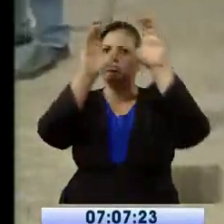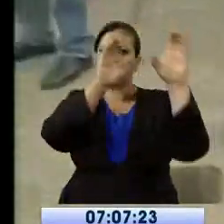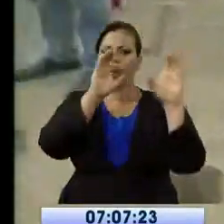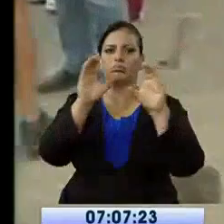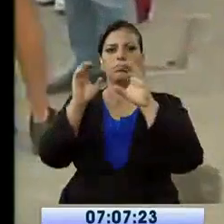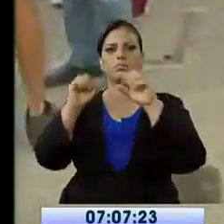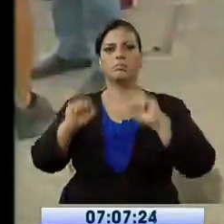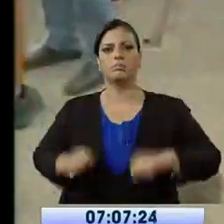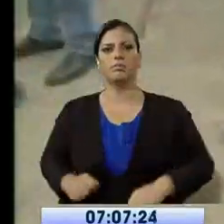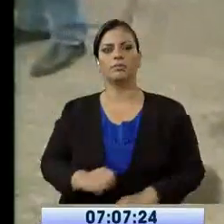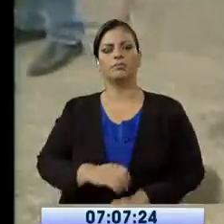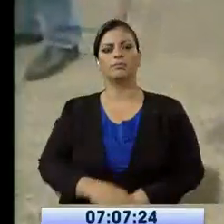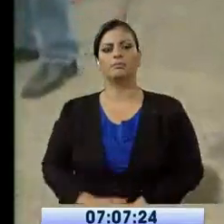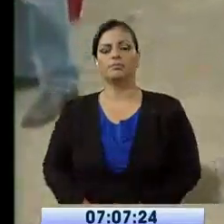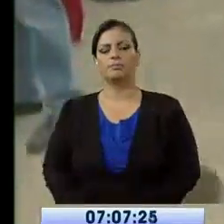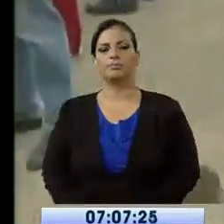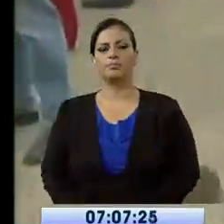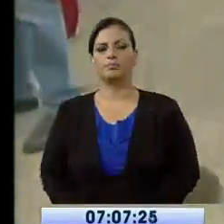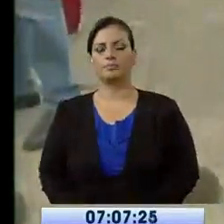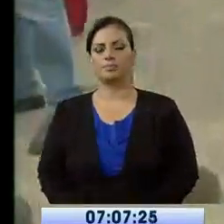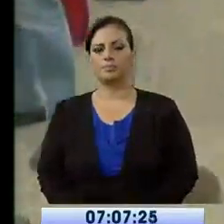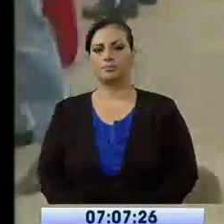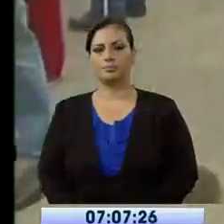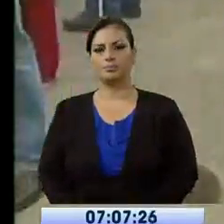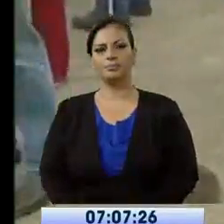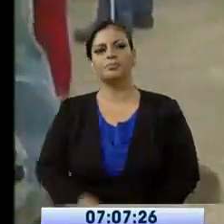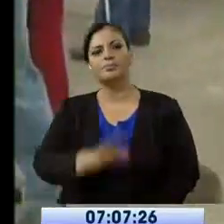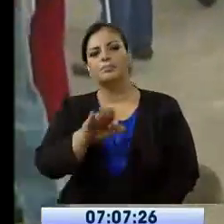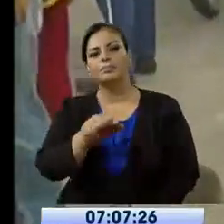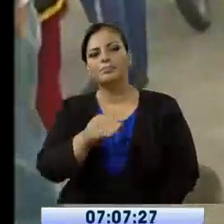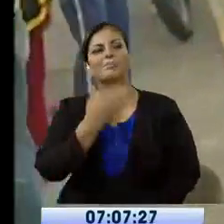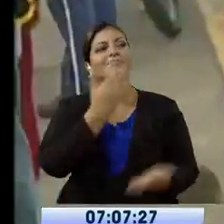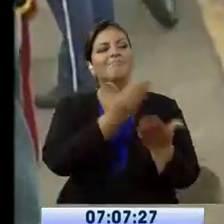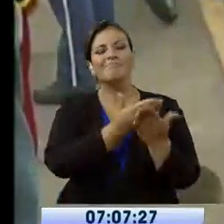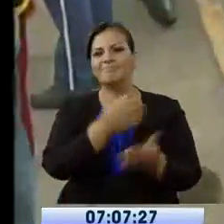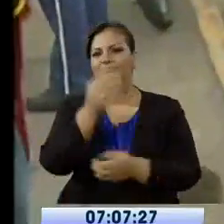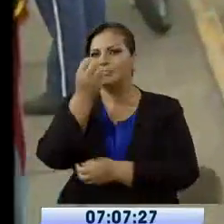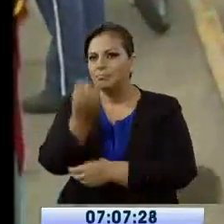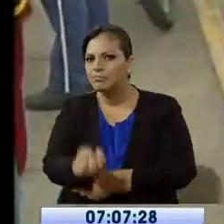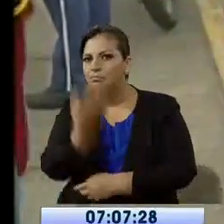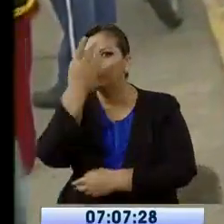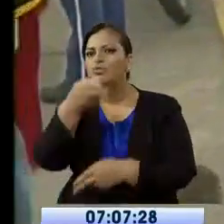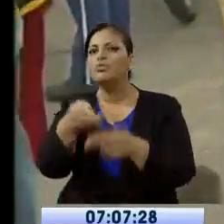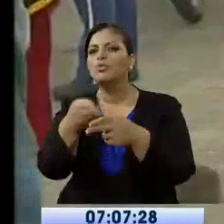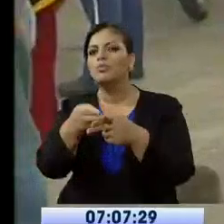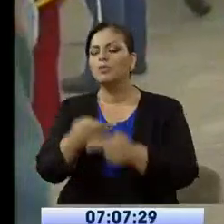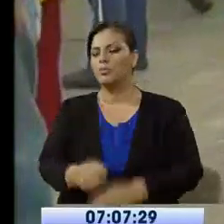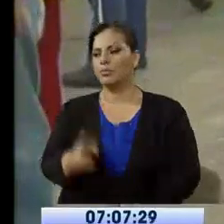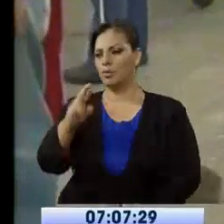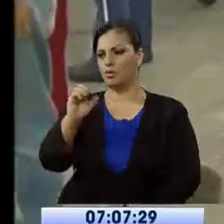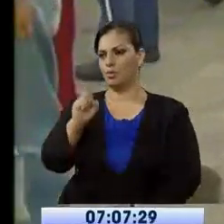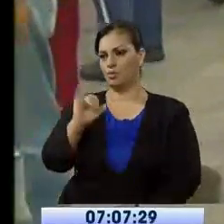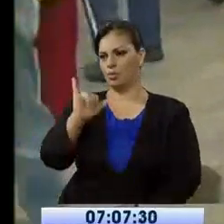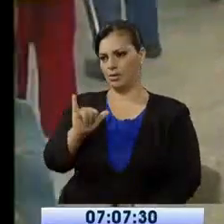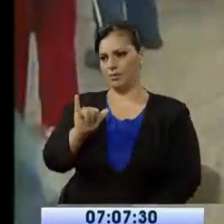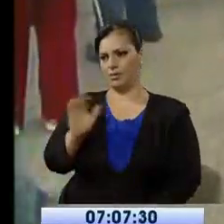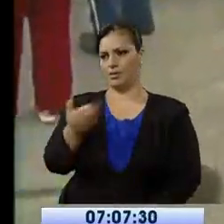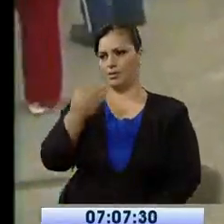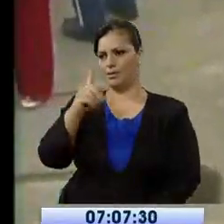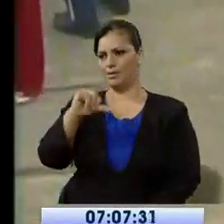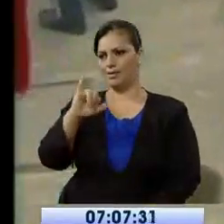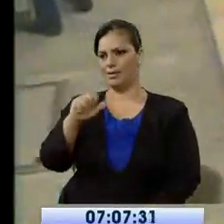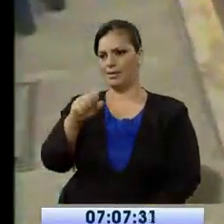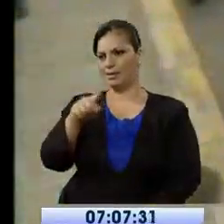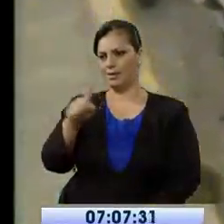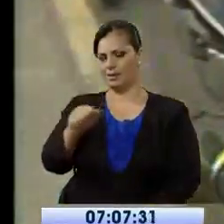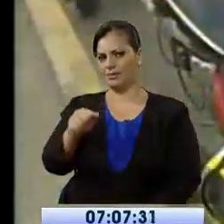su matrícula al día. Caballero, buenos días. ¿Cuál es su nombre? Roy Díaz, para servirle. ¿Qué opina del control que establece la ATM a esta